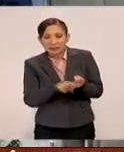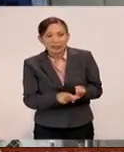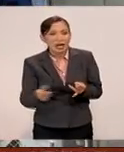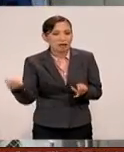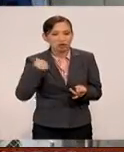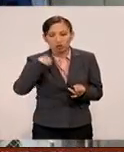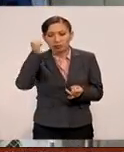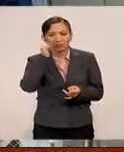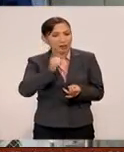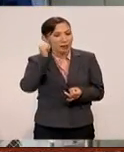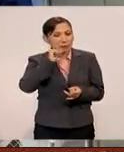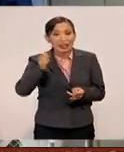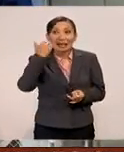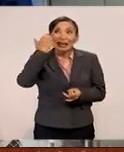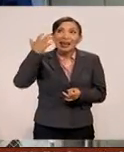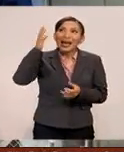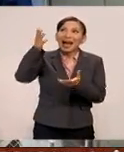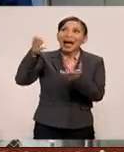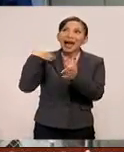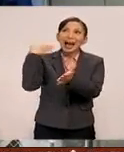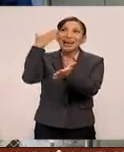Yo siempre quise ser astronauta.